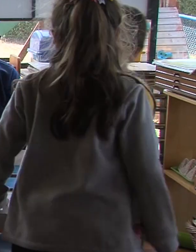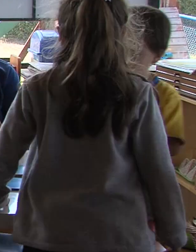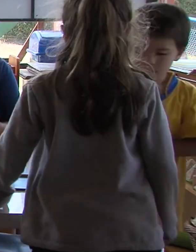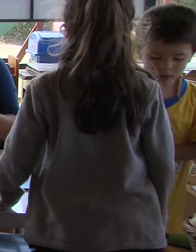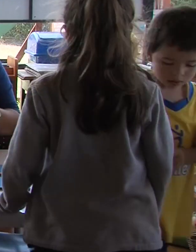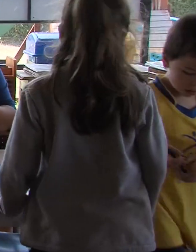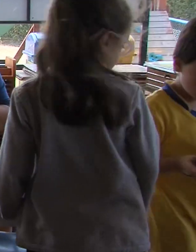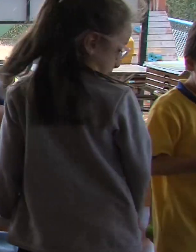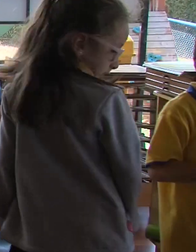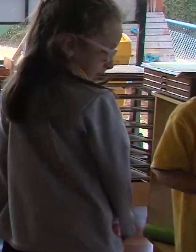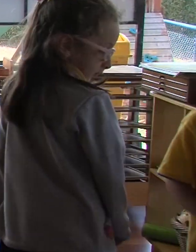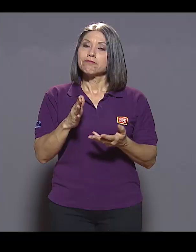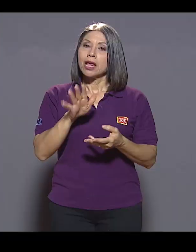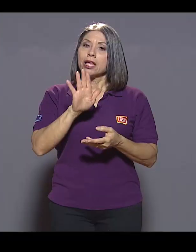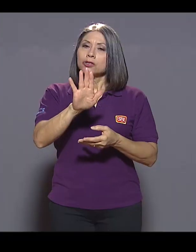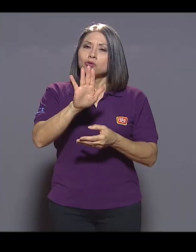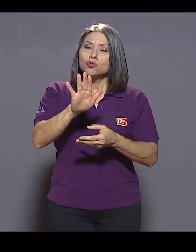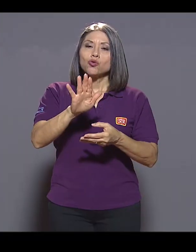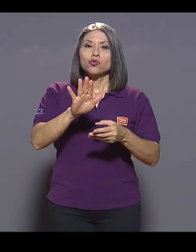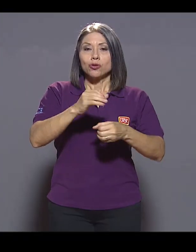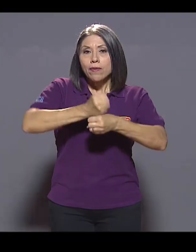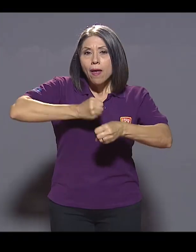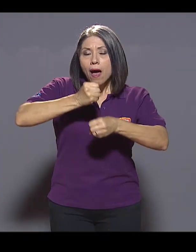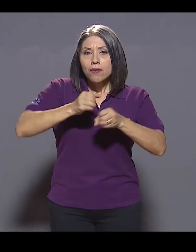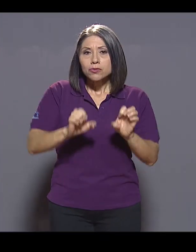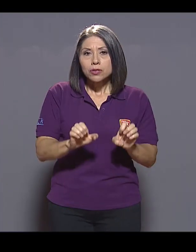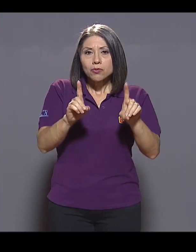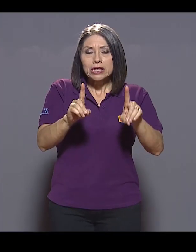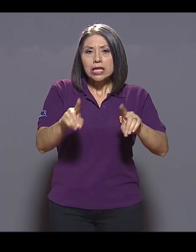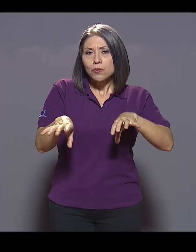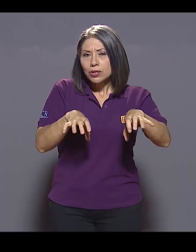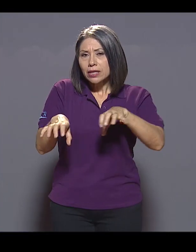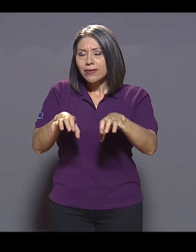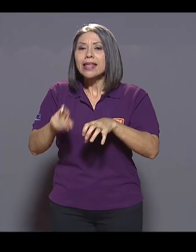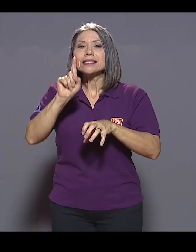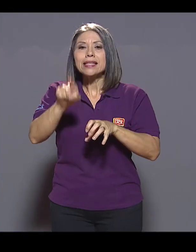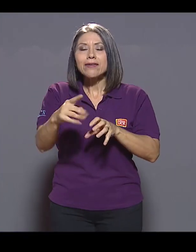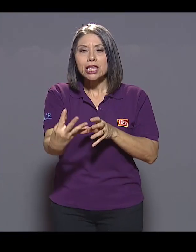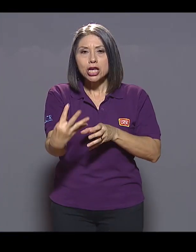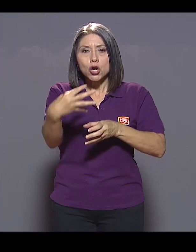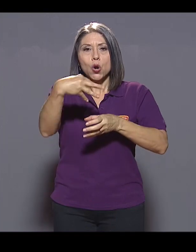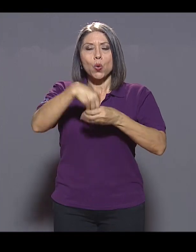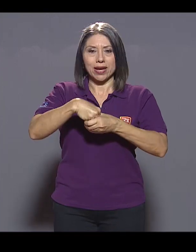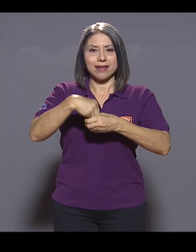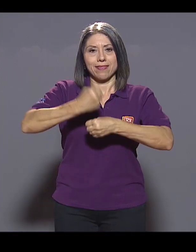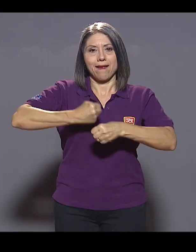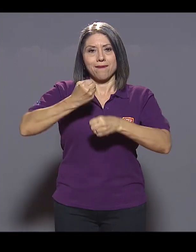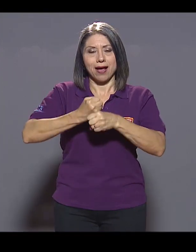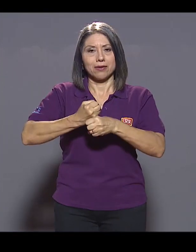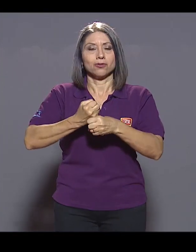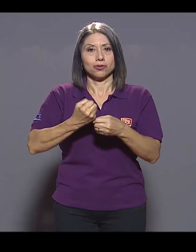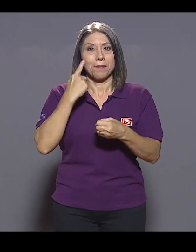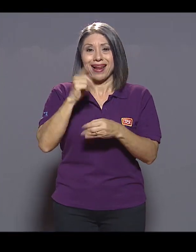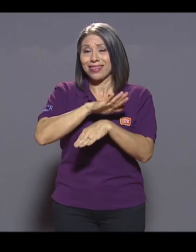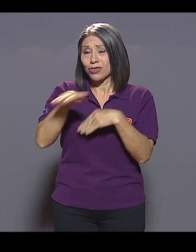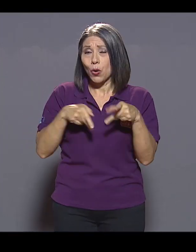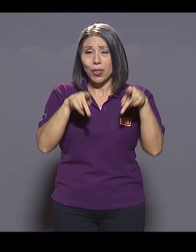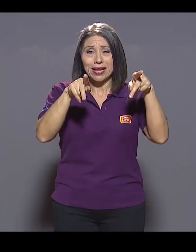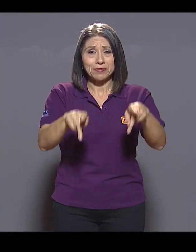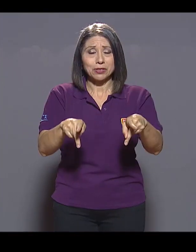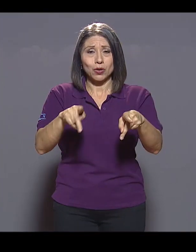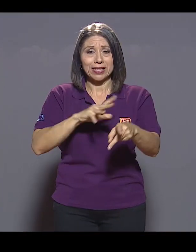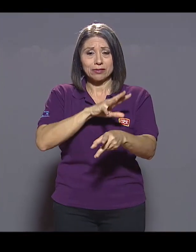diversidad estamos incluyendo ahí no solo a la persona con discapacidad, sino a toda la población, a todo el estudiantado que se encuentran en estos momentos